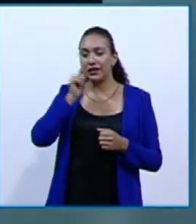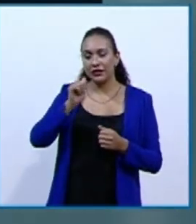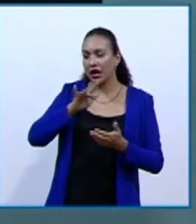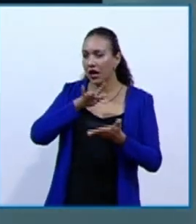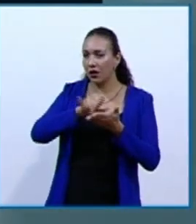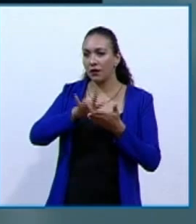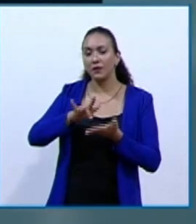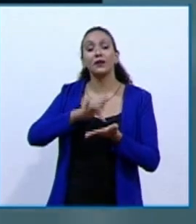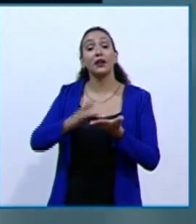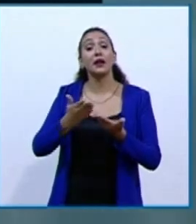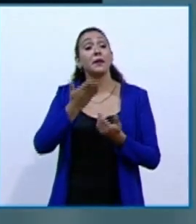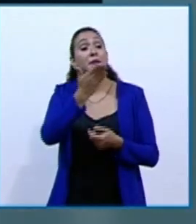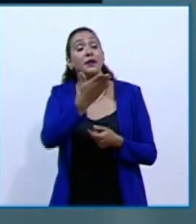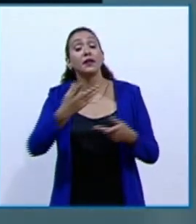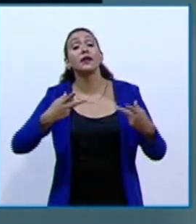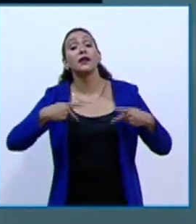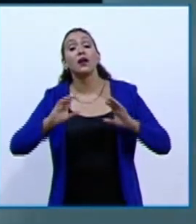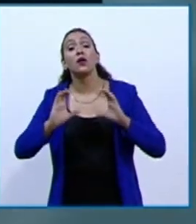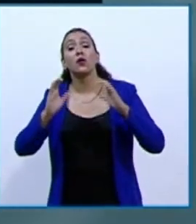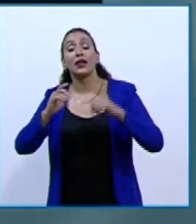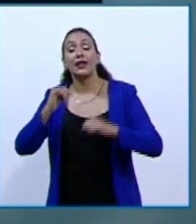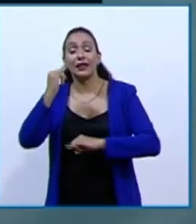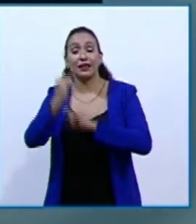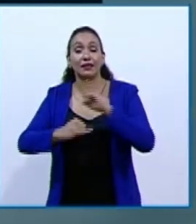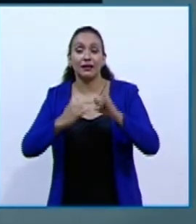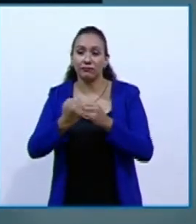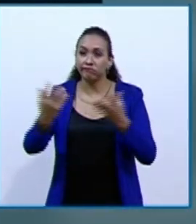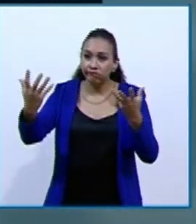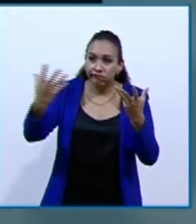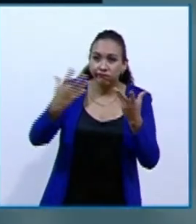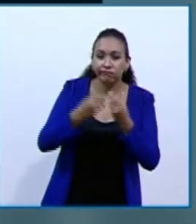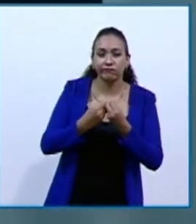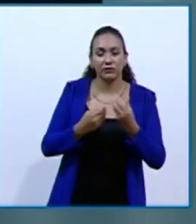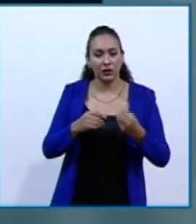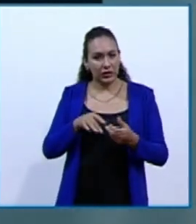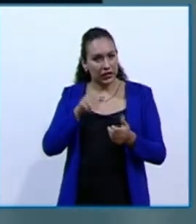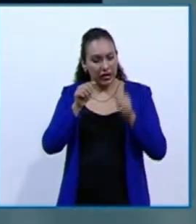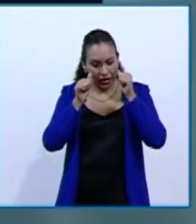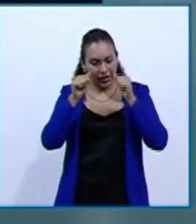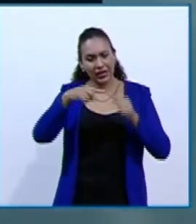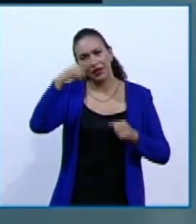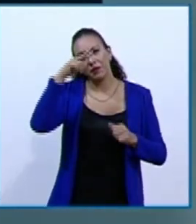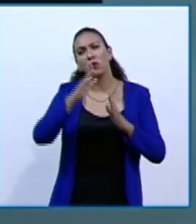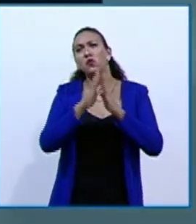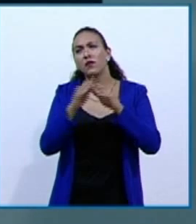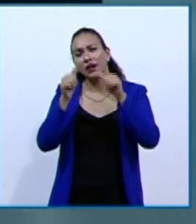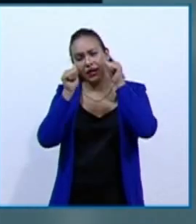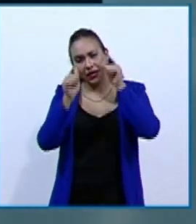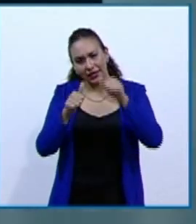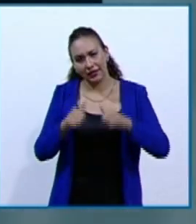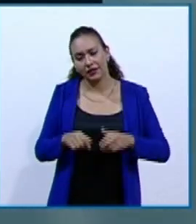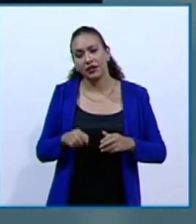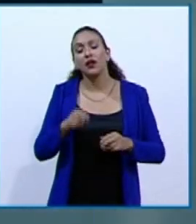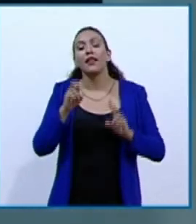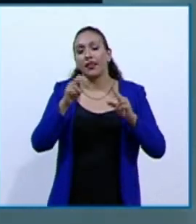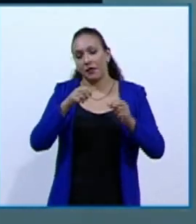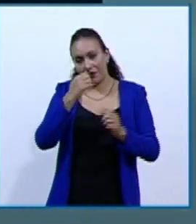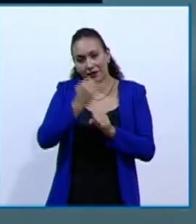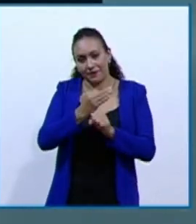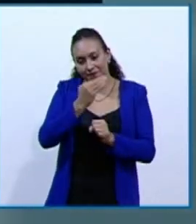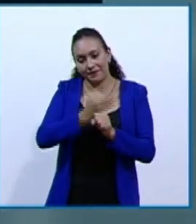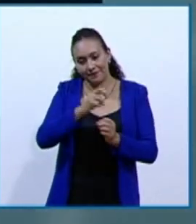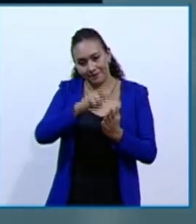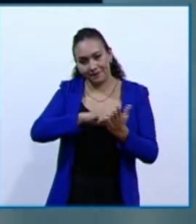llamado a la comunidad internacional a permanecer vigilantes a lo que sucede en nuestro país respecto a la reforma que se pretende